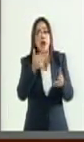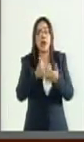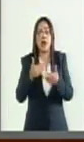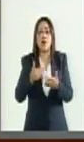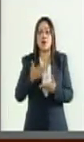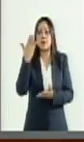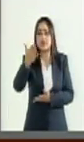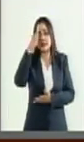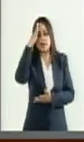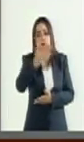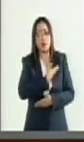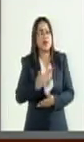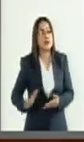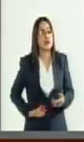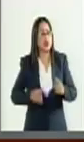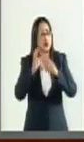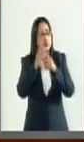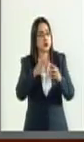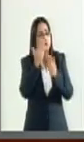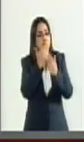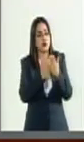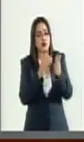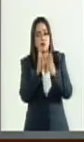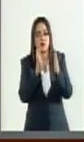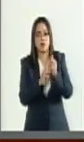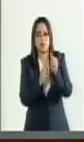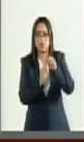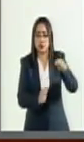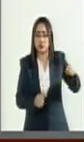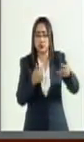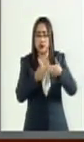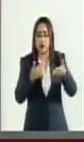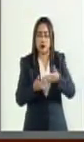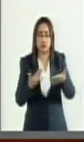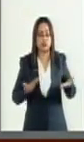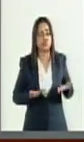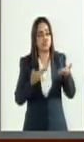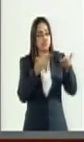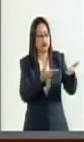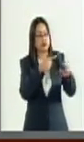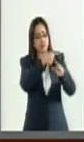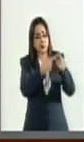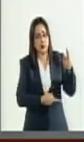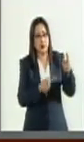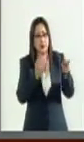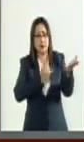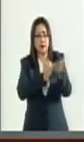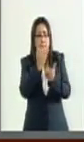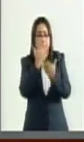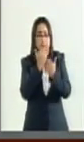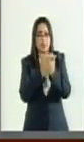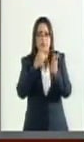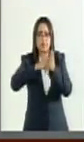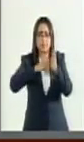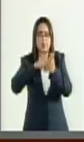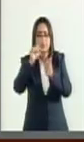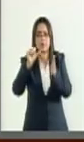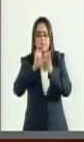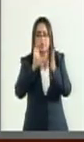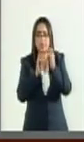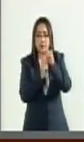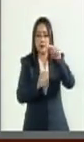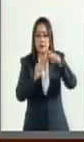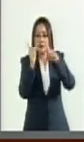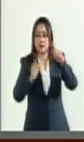señor presidente de la Comisión de Puntos Constitucionales nos está presentando estos tres dictámenes de reforma a la Constitución, también pronto